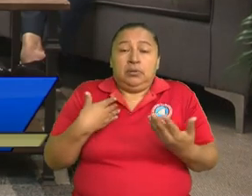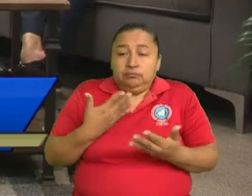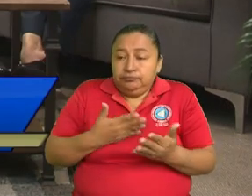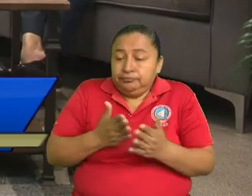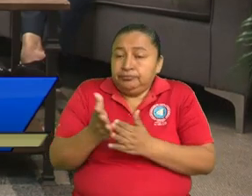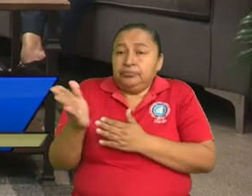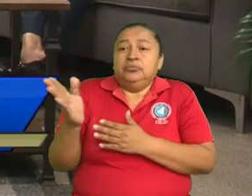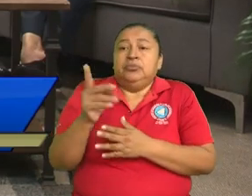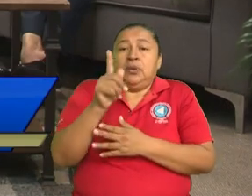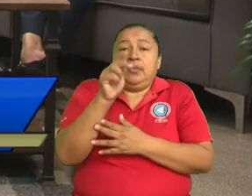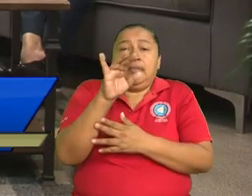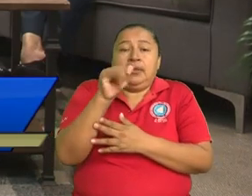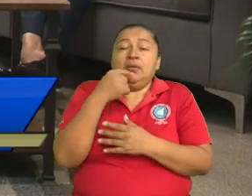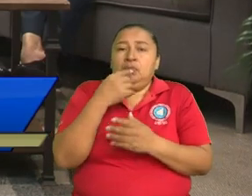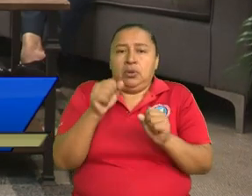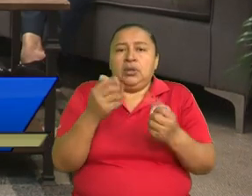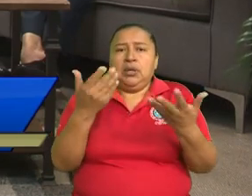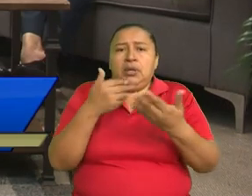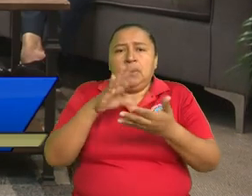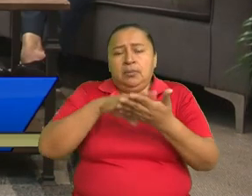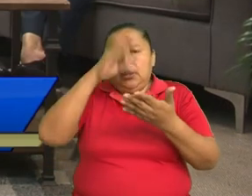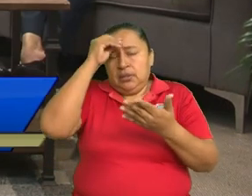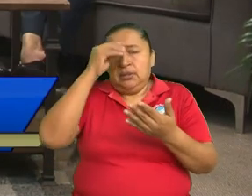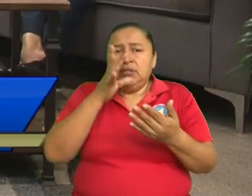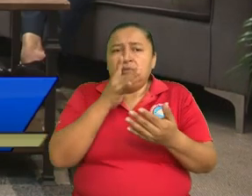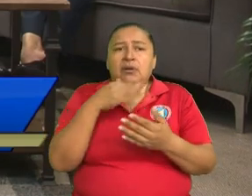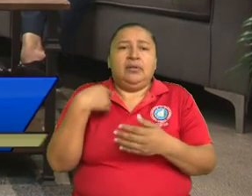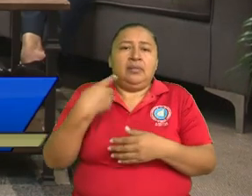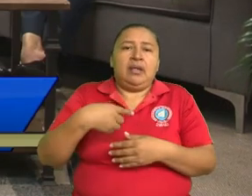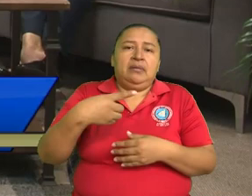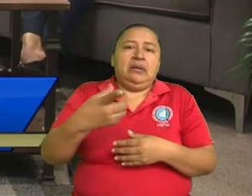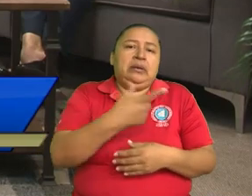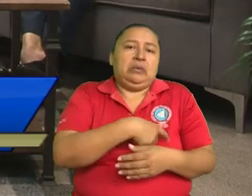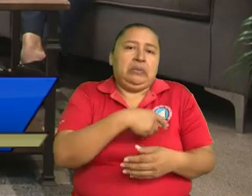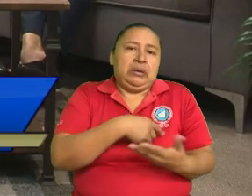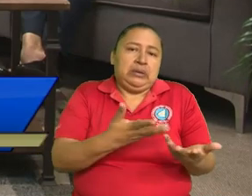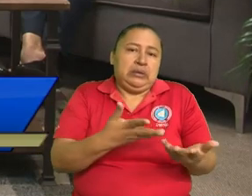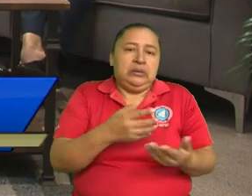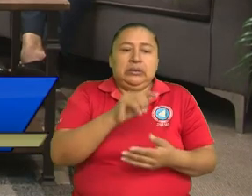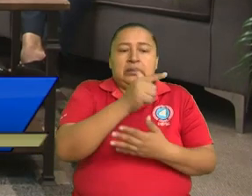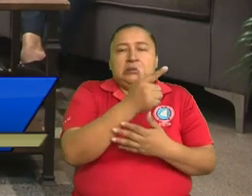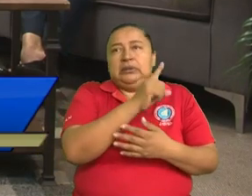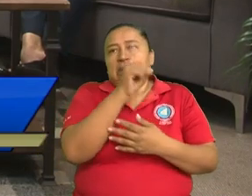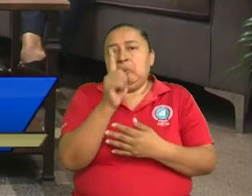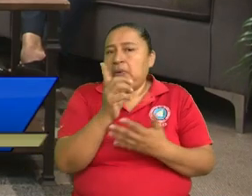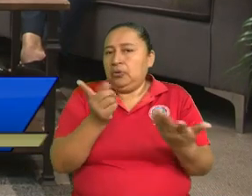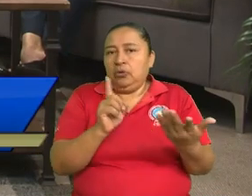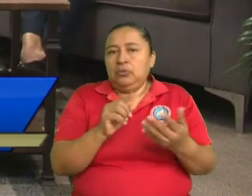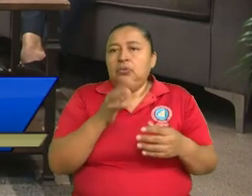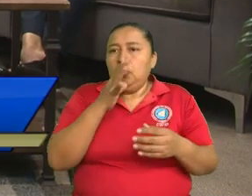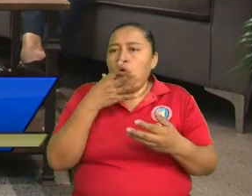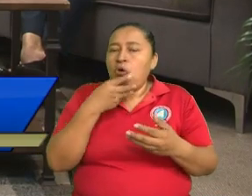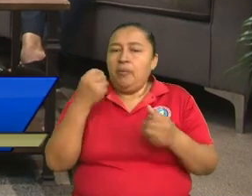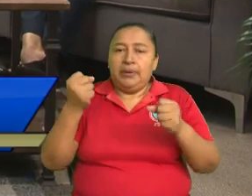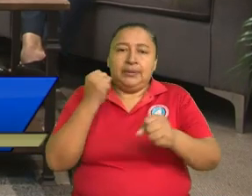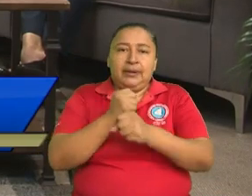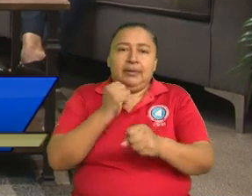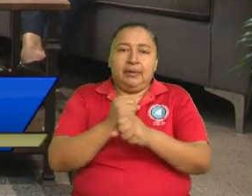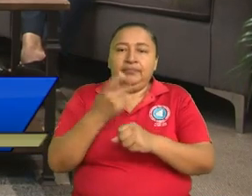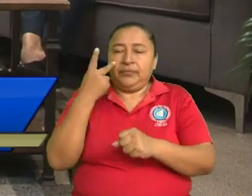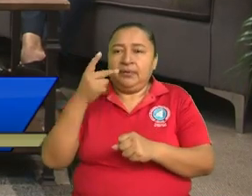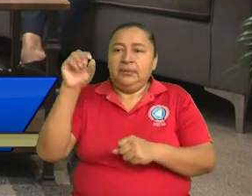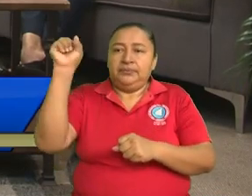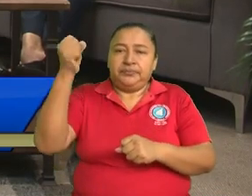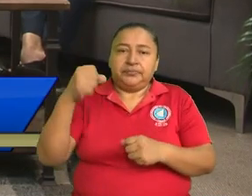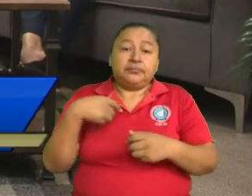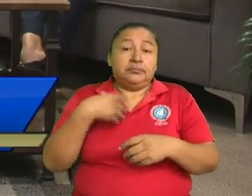pero también quiere aprender otra cosa. Porque ya no es el chavalo que va todos los días de la 7 a la 1, sino que es el que trabaja y que ve el sábado